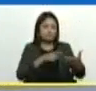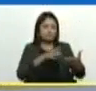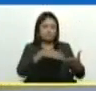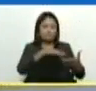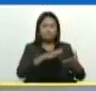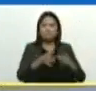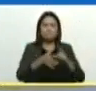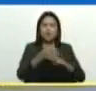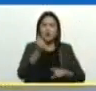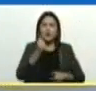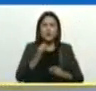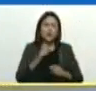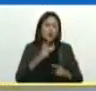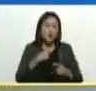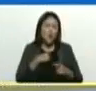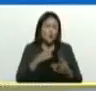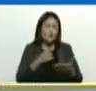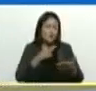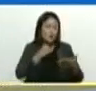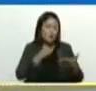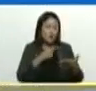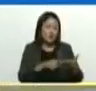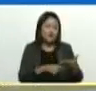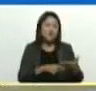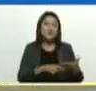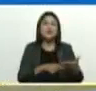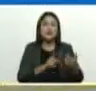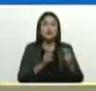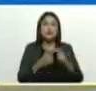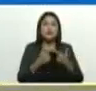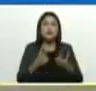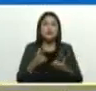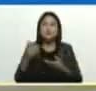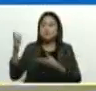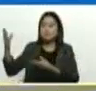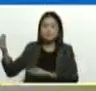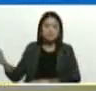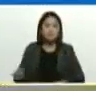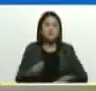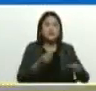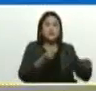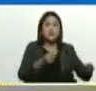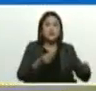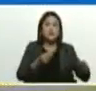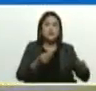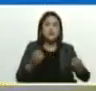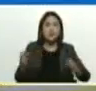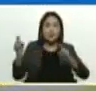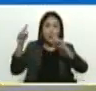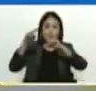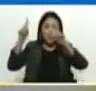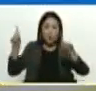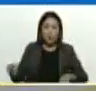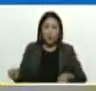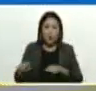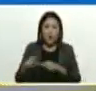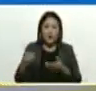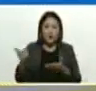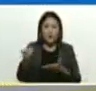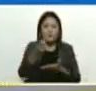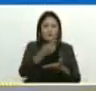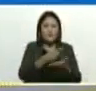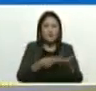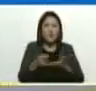lograba pintar y a cambio le trajo a Fidel un cuadro de un pintor